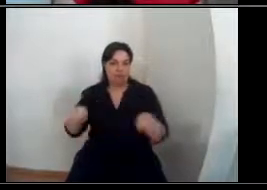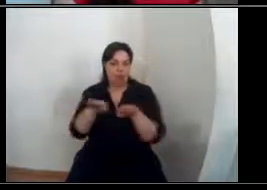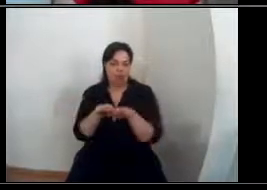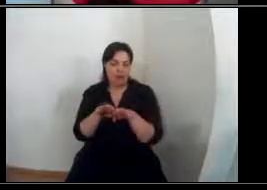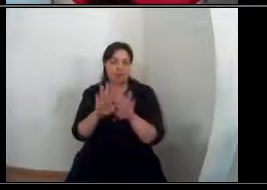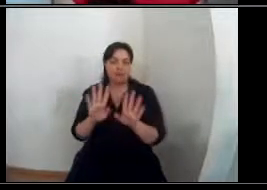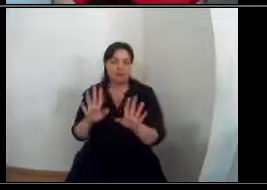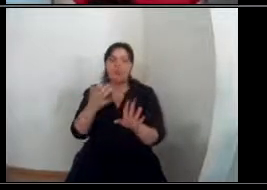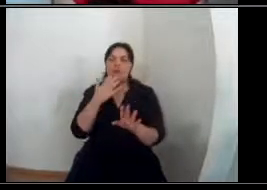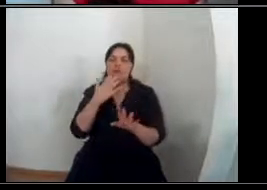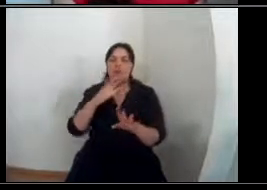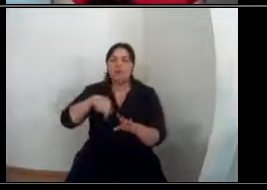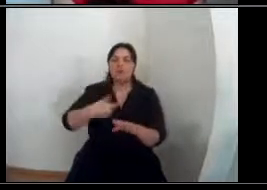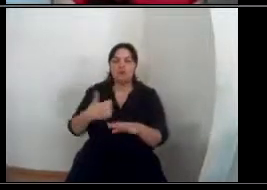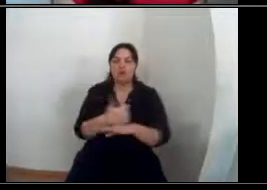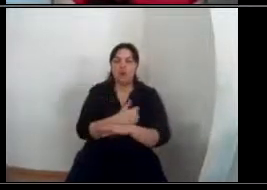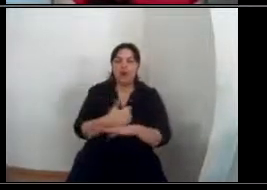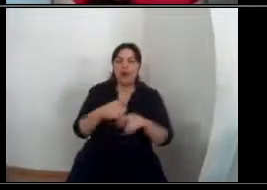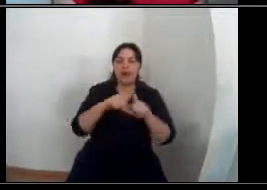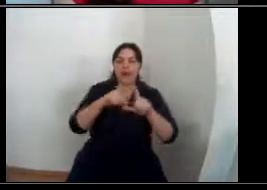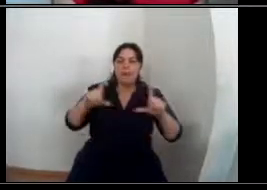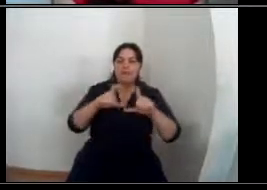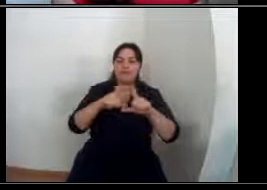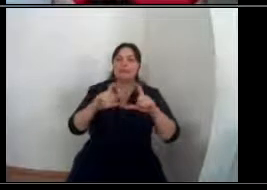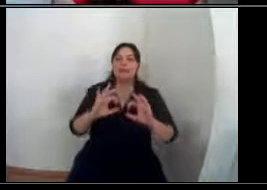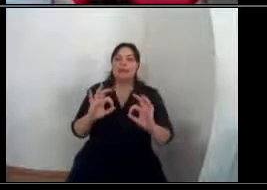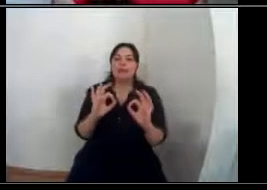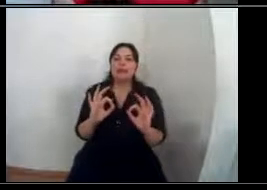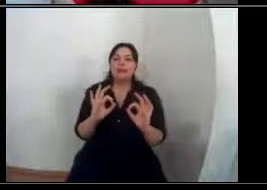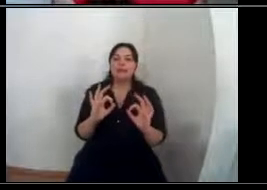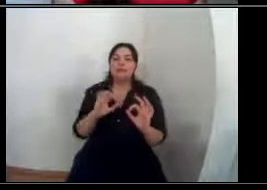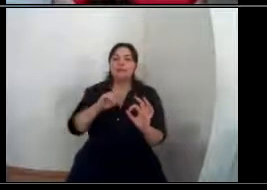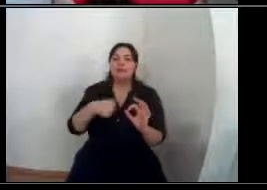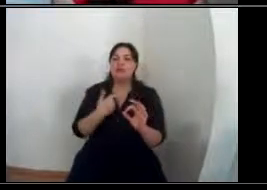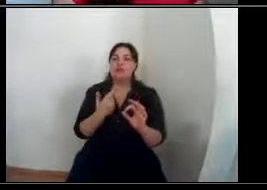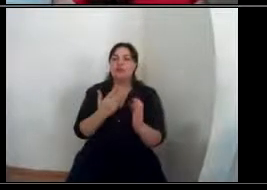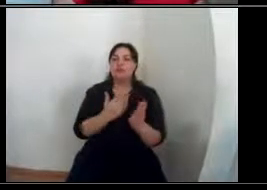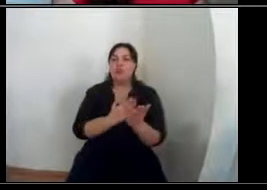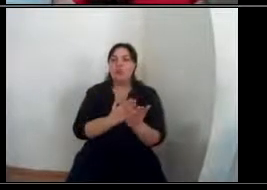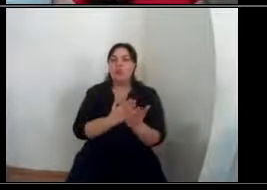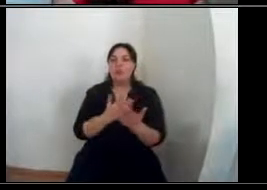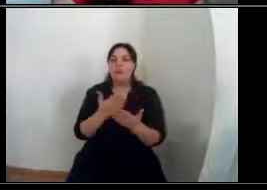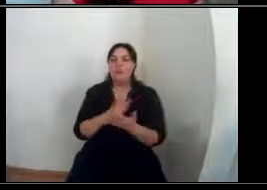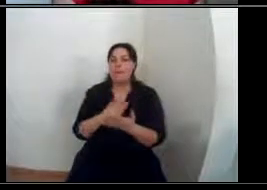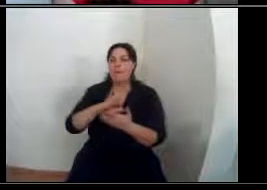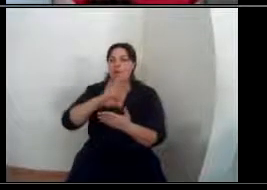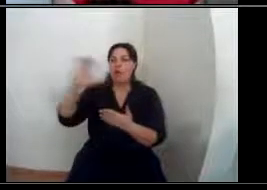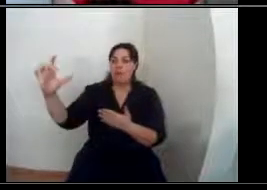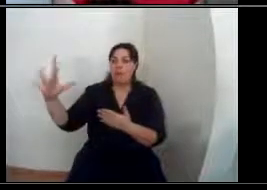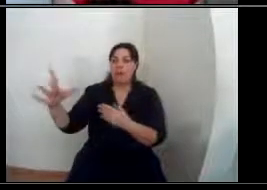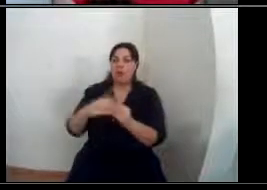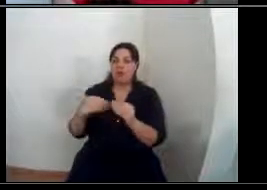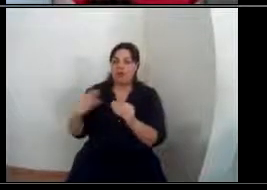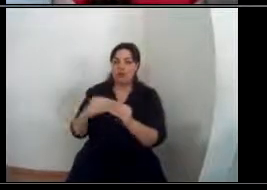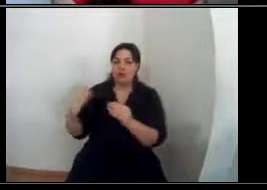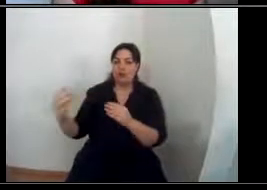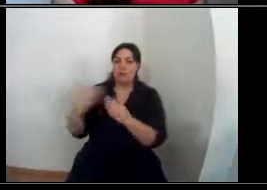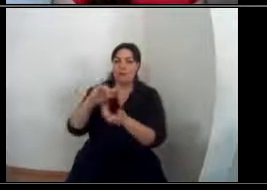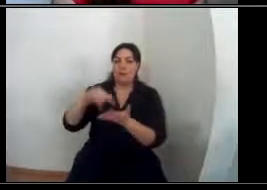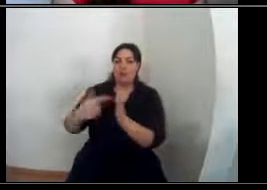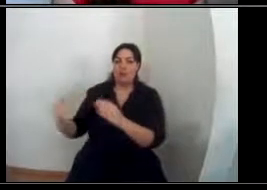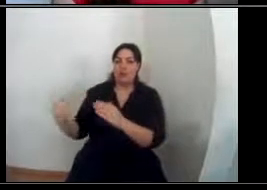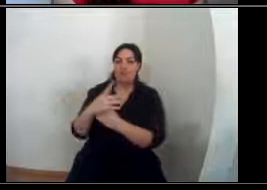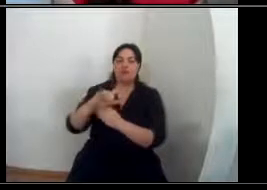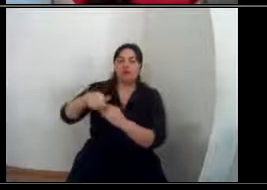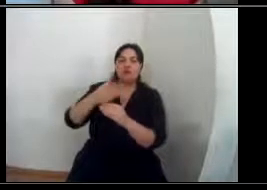los ciudadanos, las entidades, las empresas, utilizamos los medios que lanzan desde Europa para conseguir un